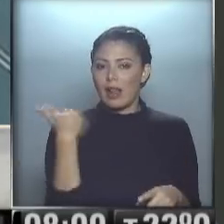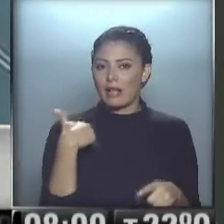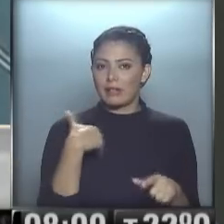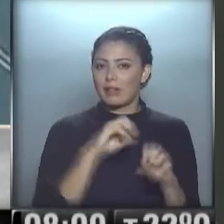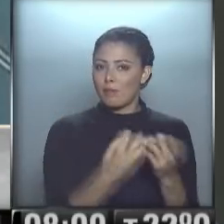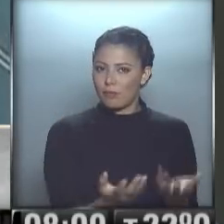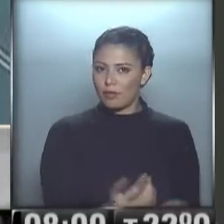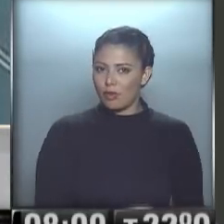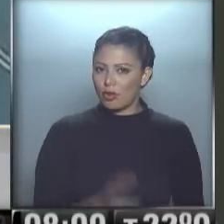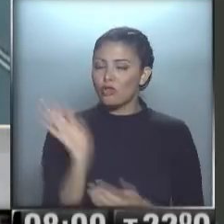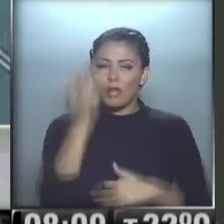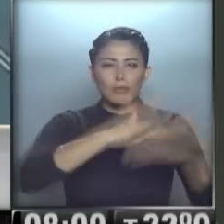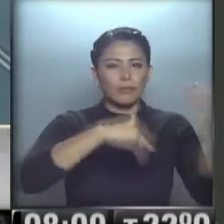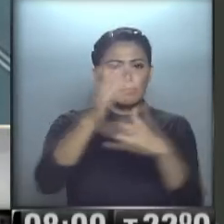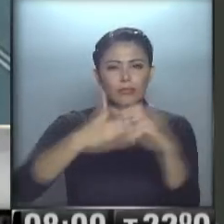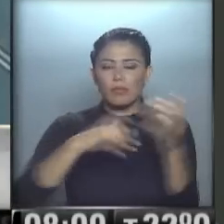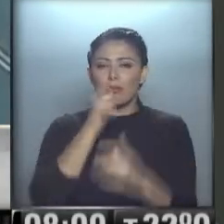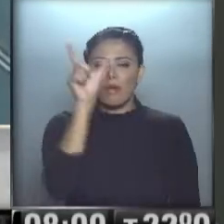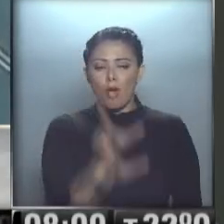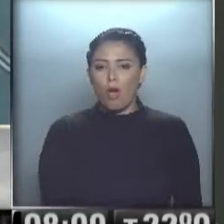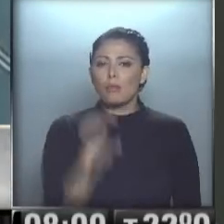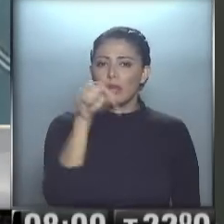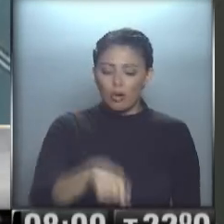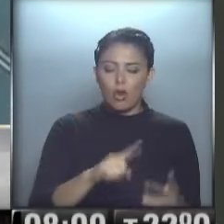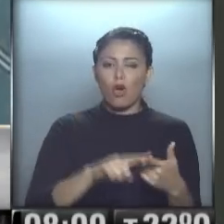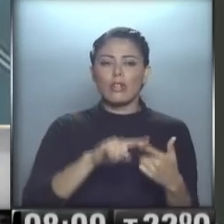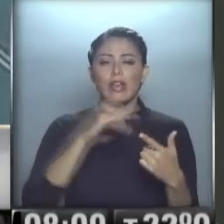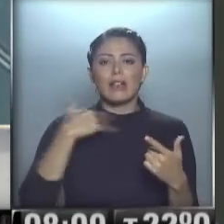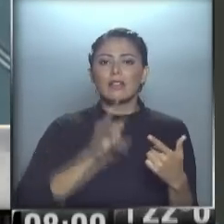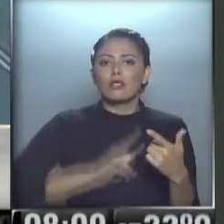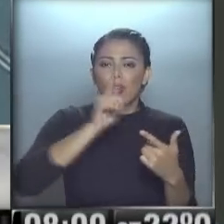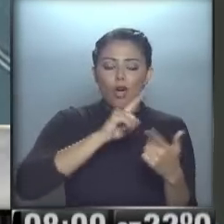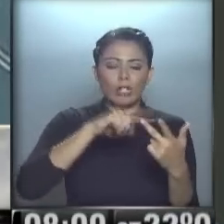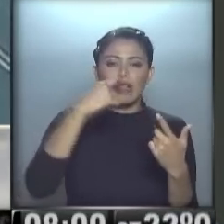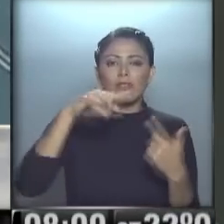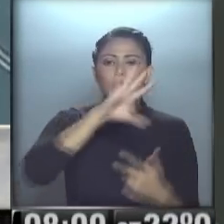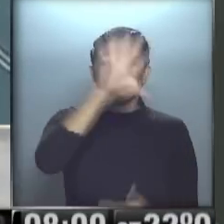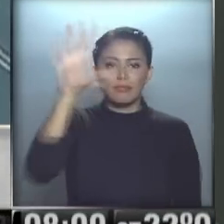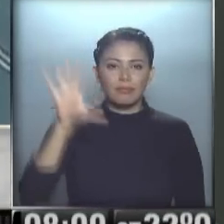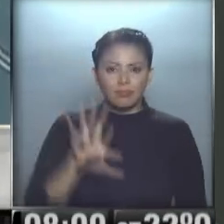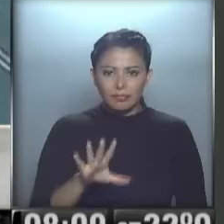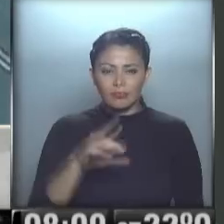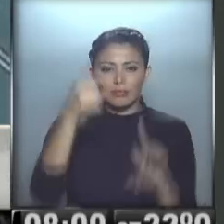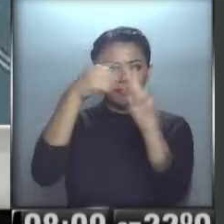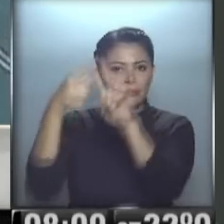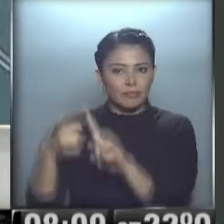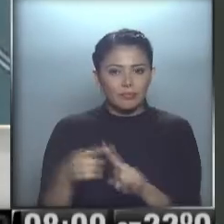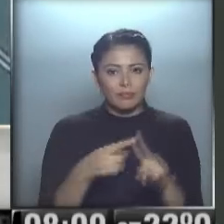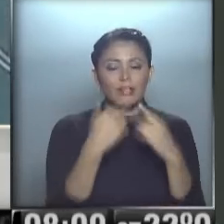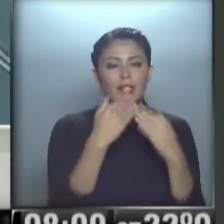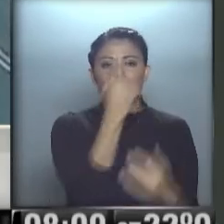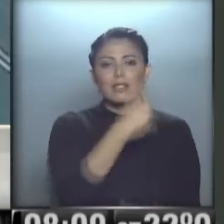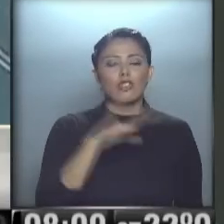Argentina las obras que integran la Patagonia el norte de Argentina distintas regiones del país eh con estos